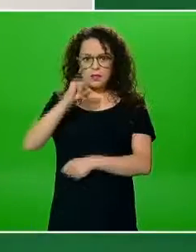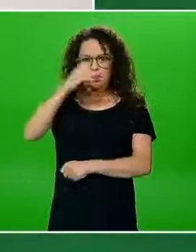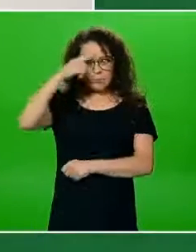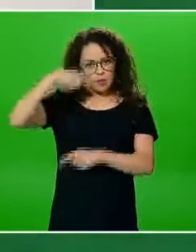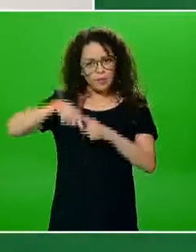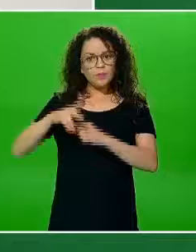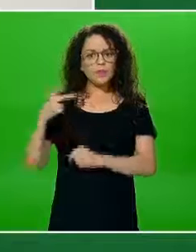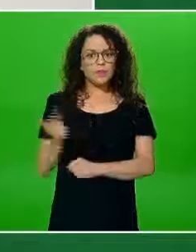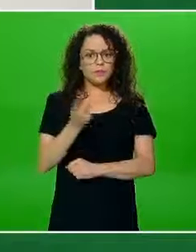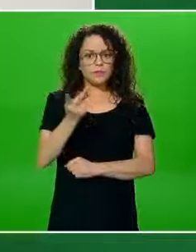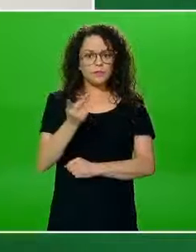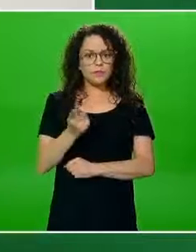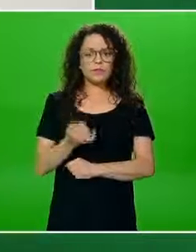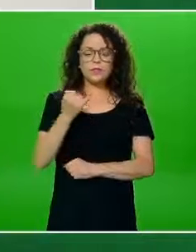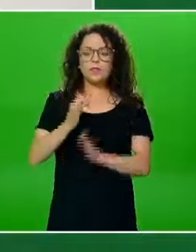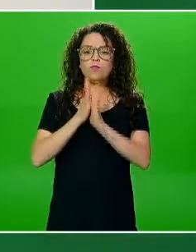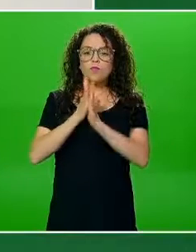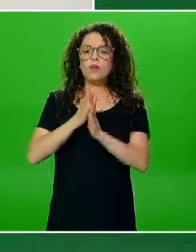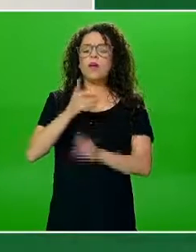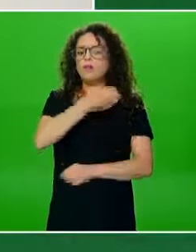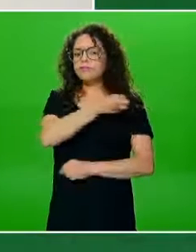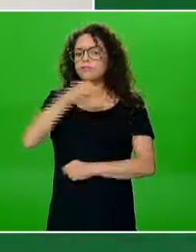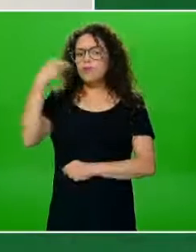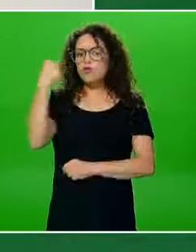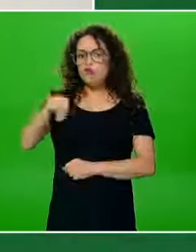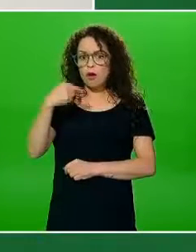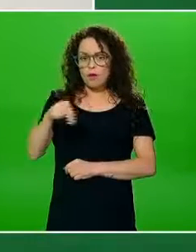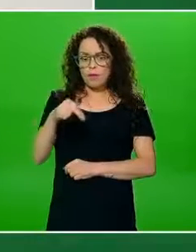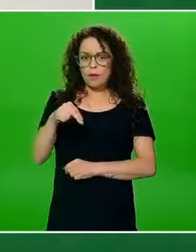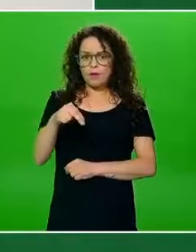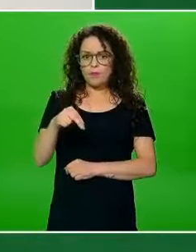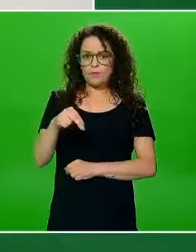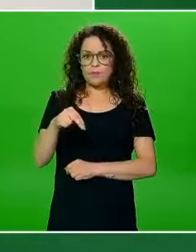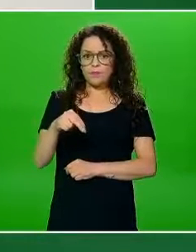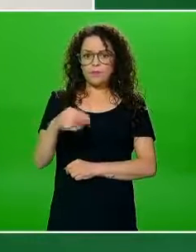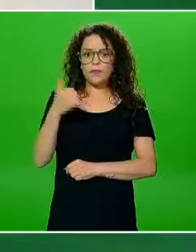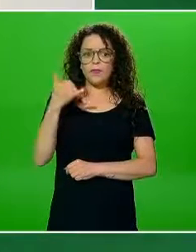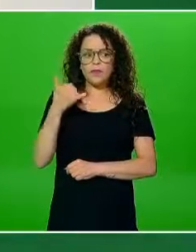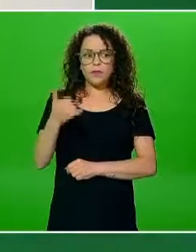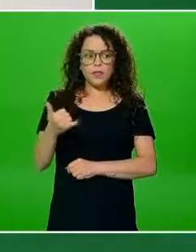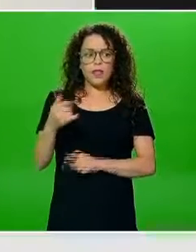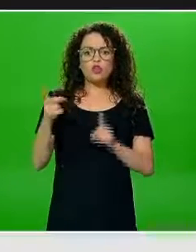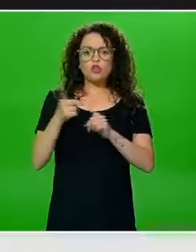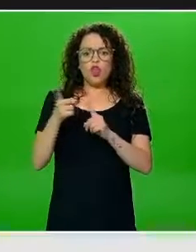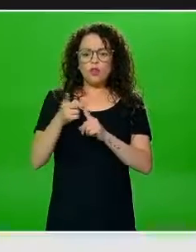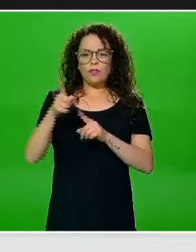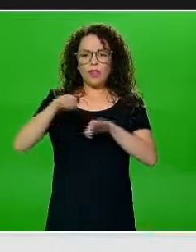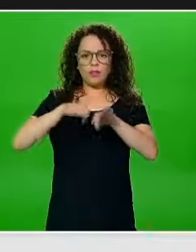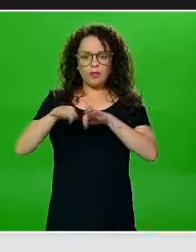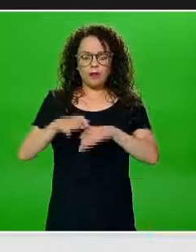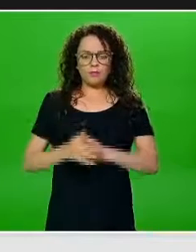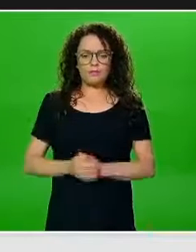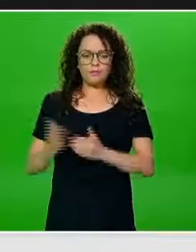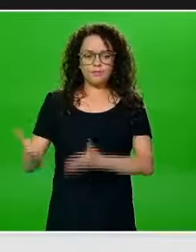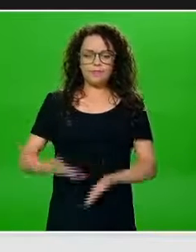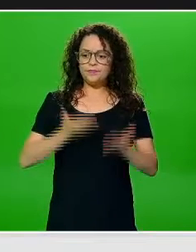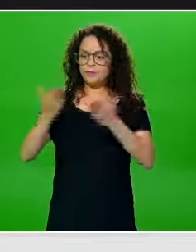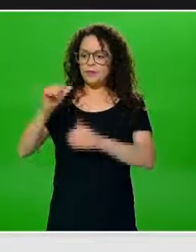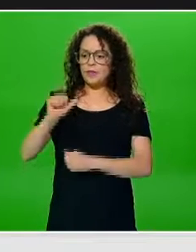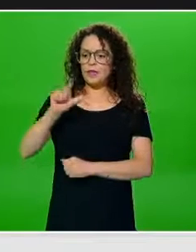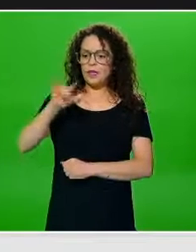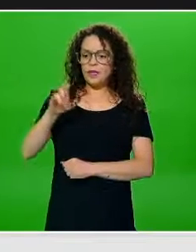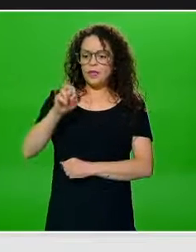nos recuerden, por favor, su nombre completo y de qué medio nos acompañan. Cedería la palabra a Alejandro